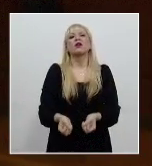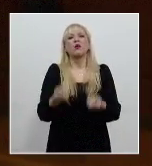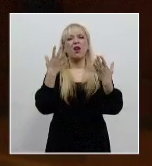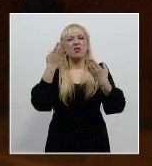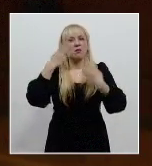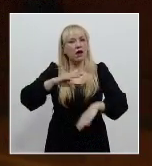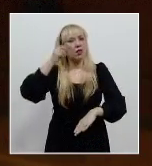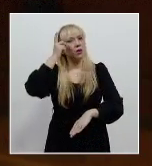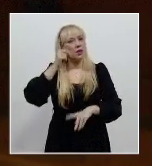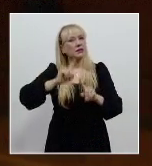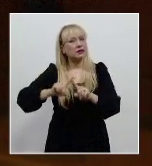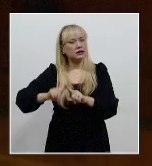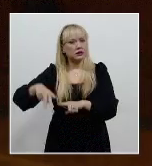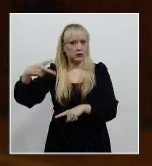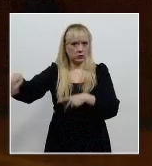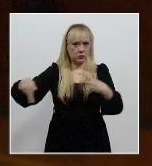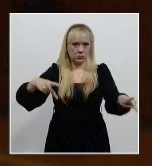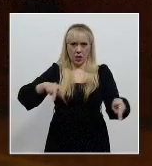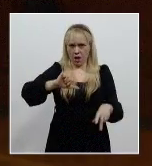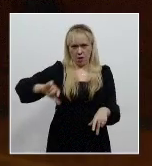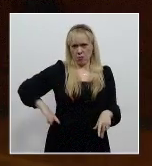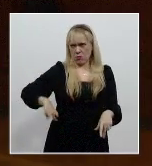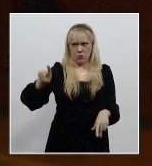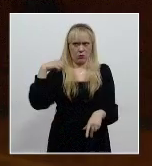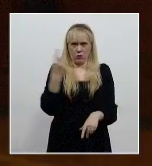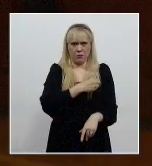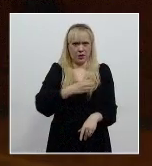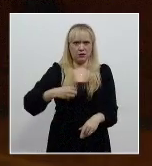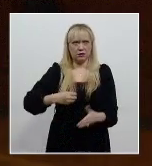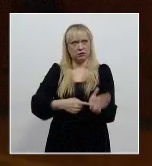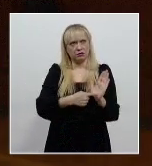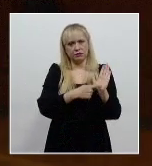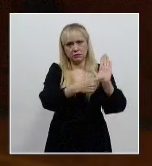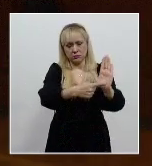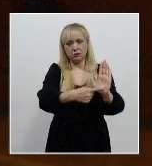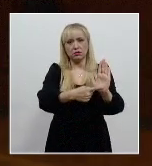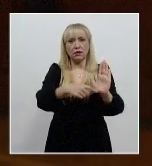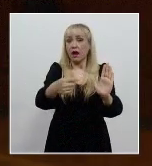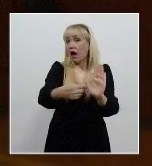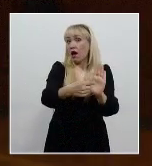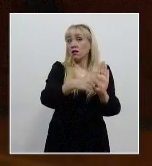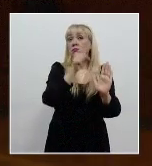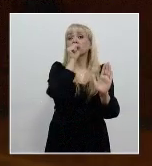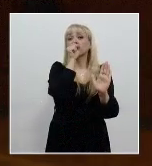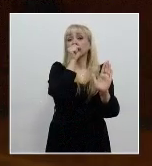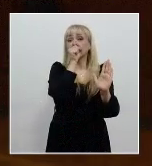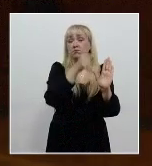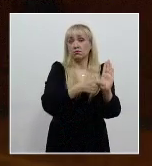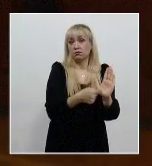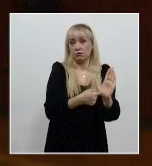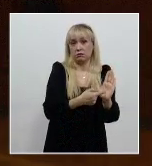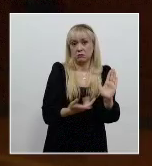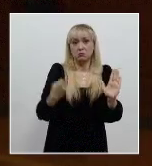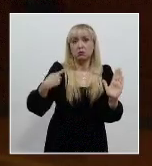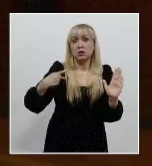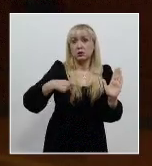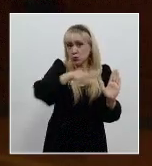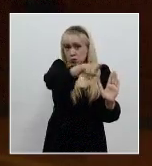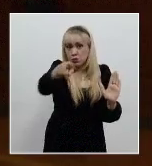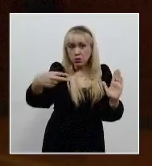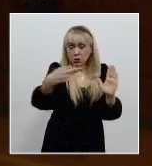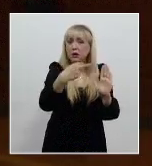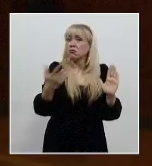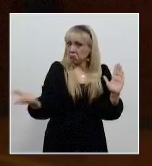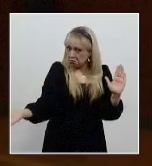Nacional, incluso la del propio general secretario. Y están ahí a disposición de cualquier persona,